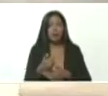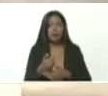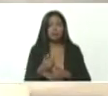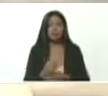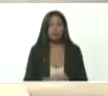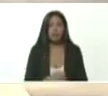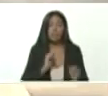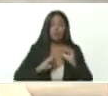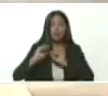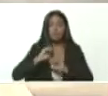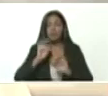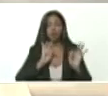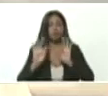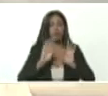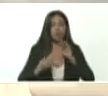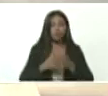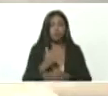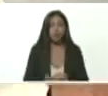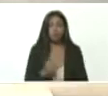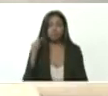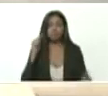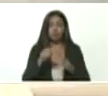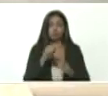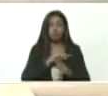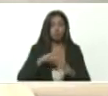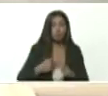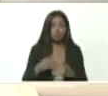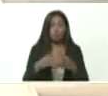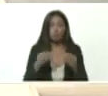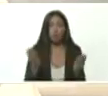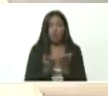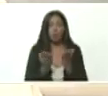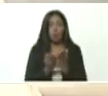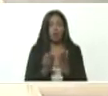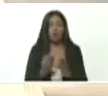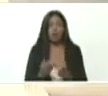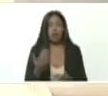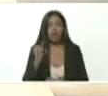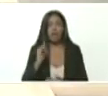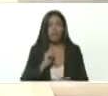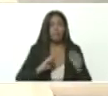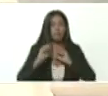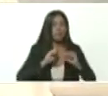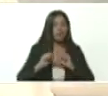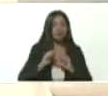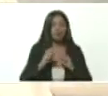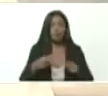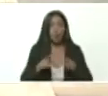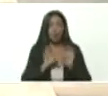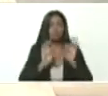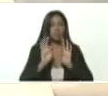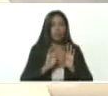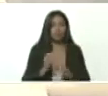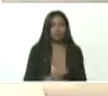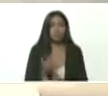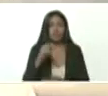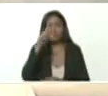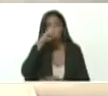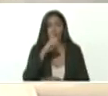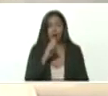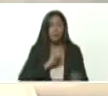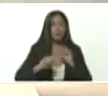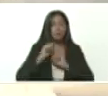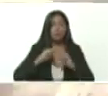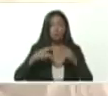sin el movimiento de teatro. Esa es la meta, que en todas las escuelas existe el movimiento de teatro. Por eso hemos iniciado este año con el movimiento